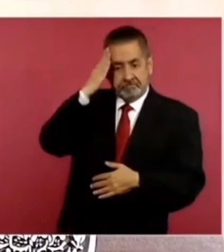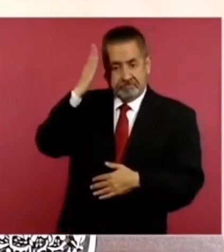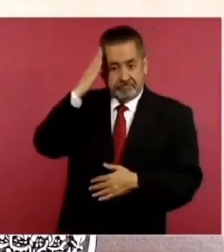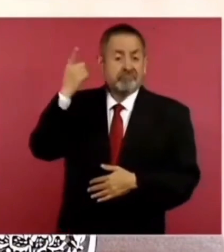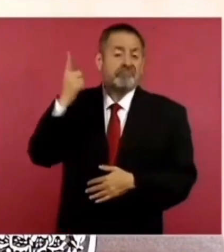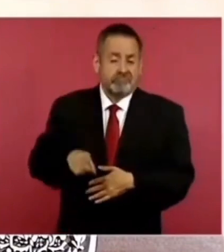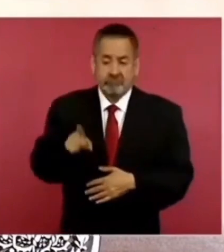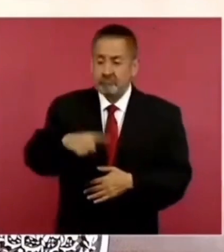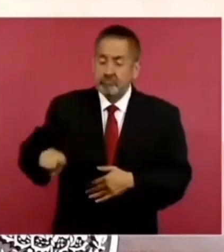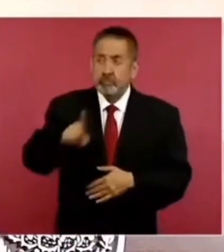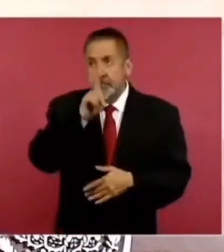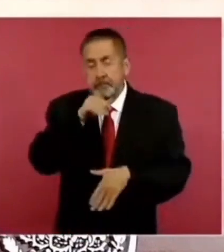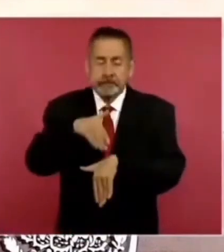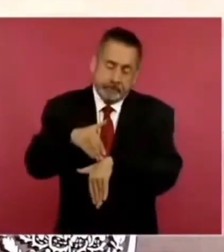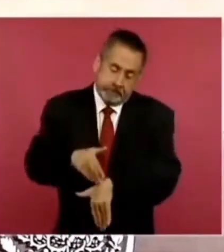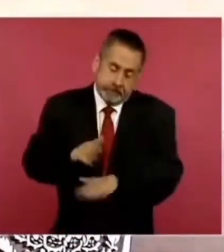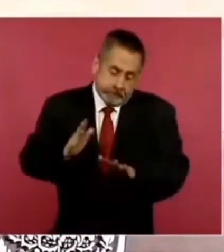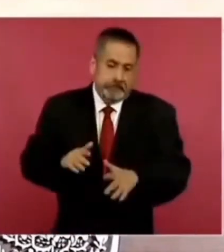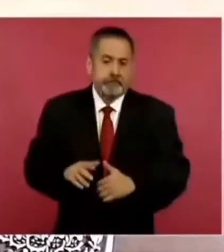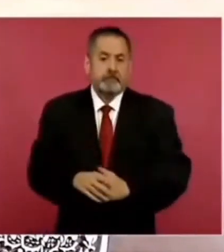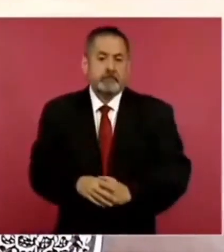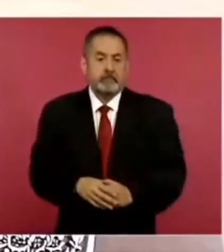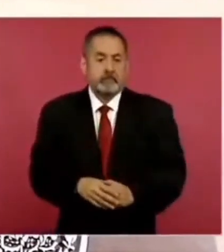El ejército